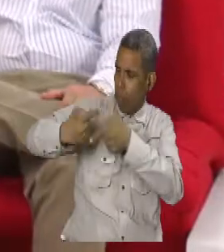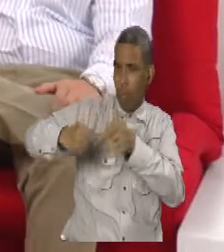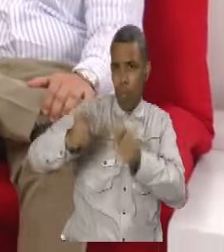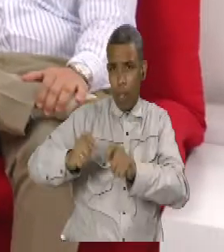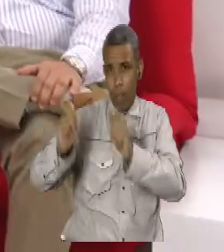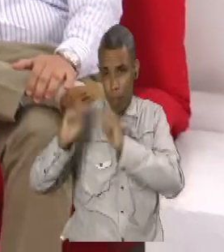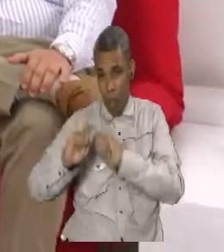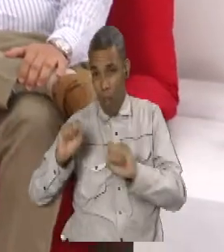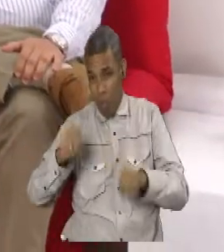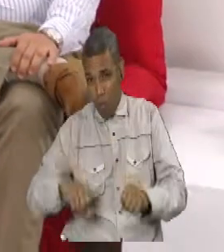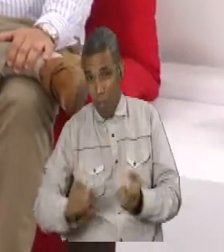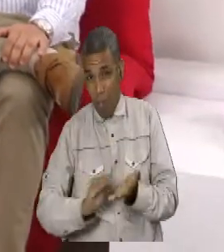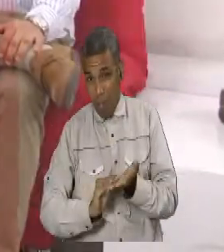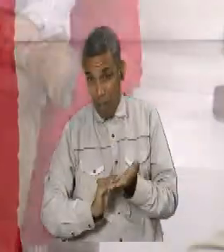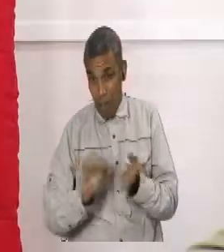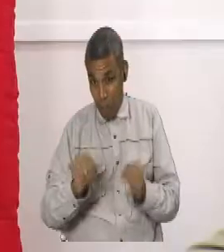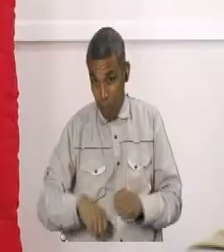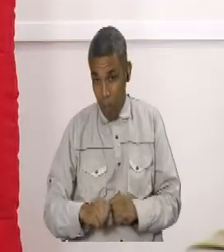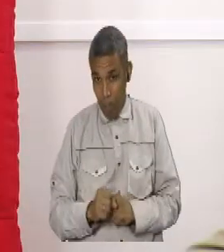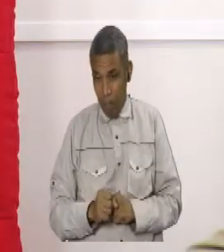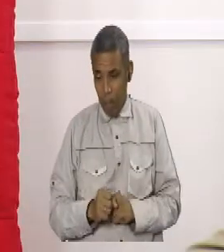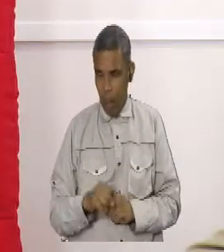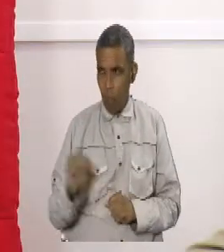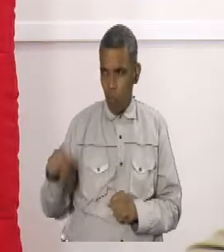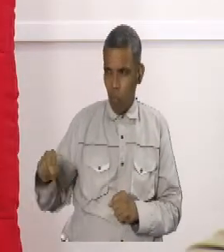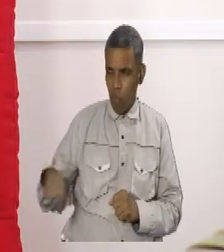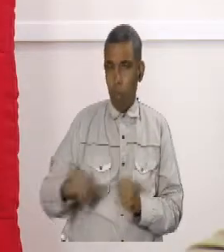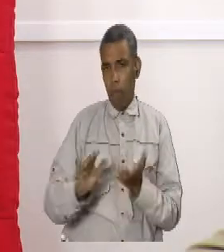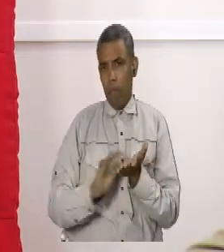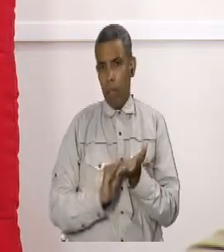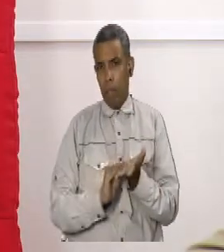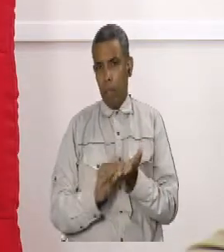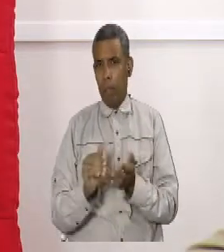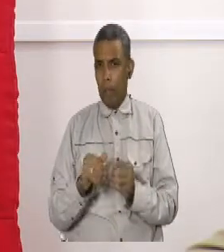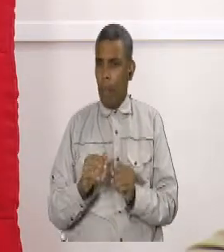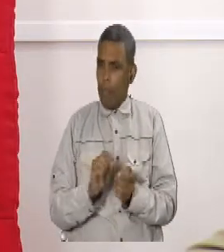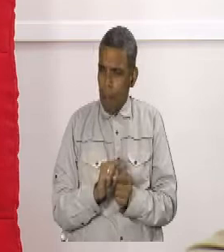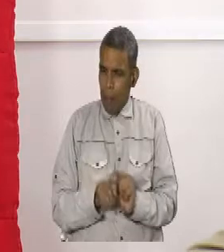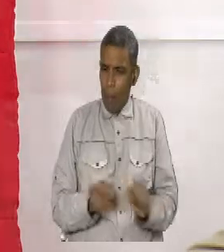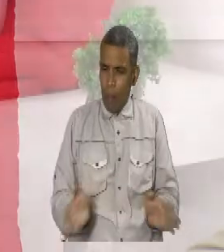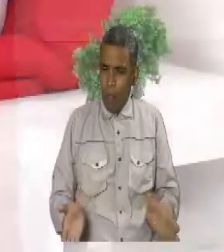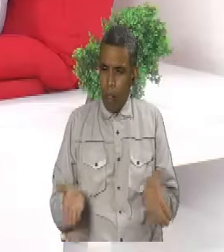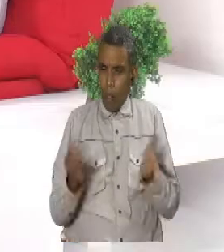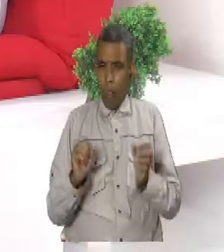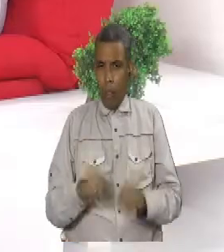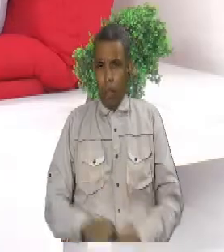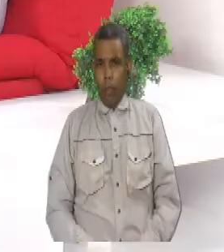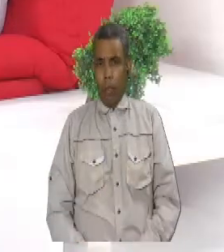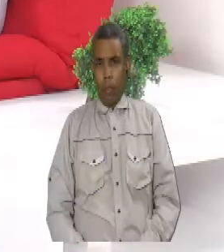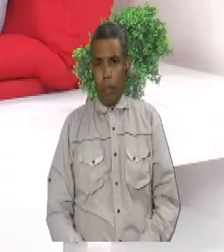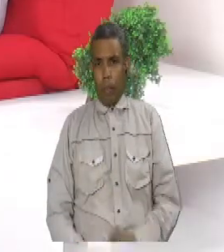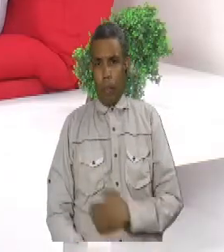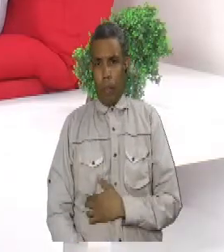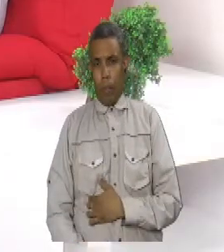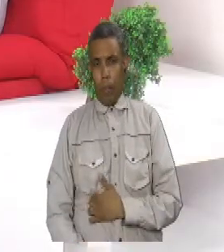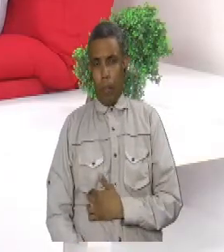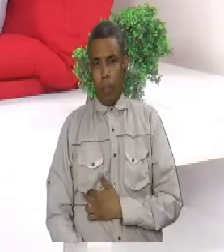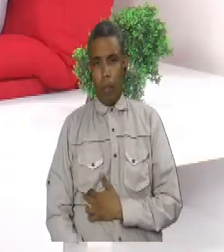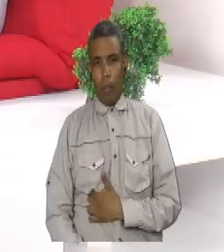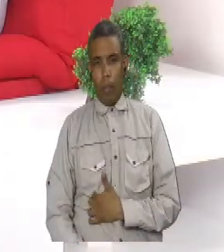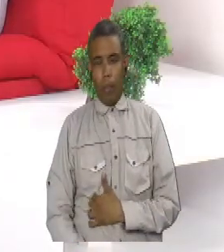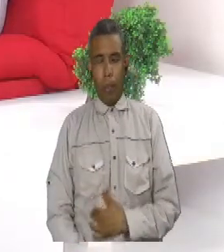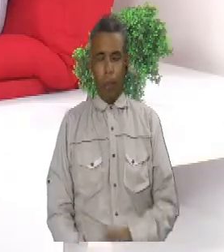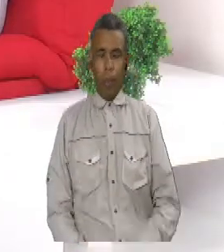por ejemplo? Sí. Nosotros podemos mejorar la calidad de la vida del cabello que tenemos. Podemos